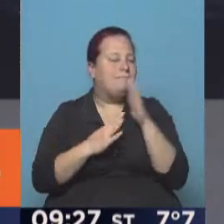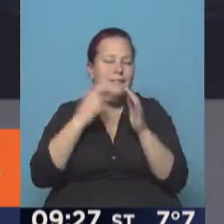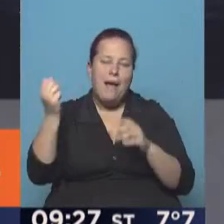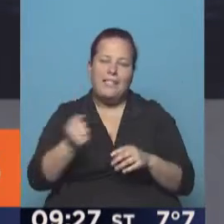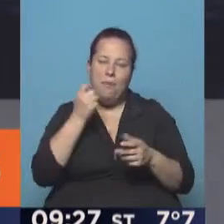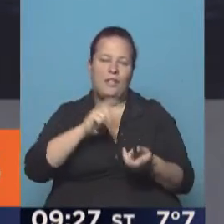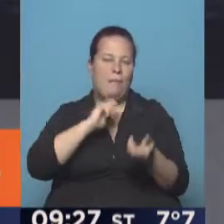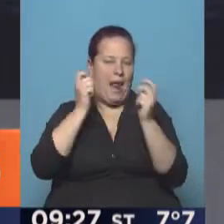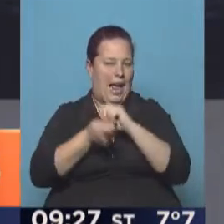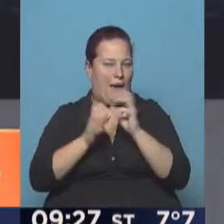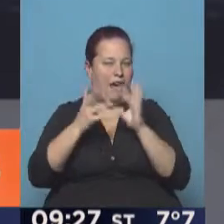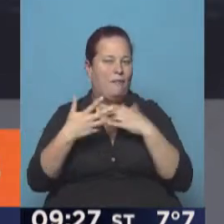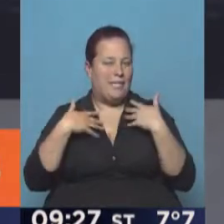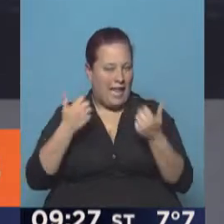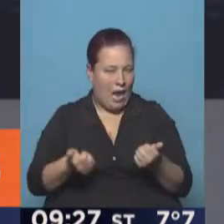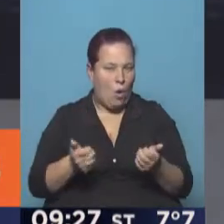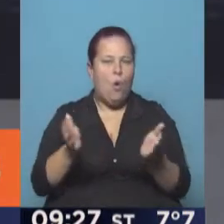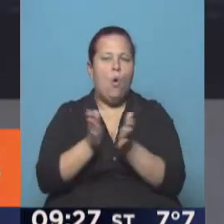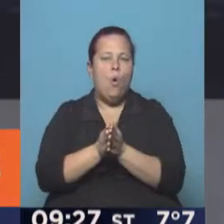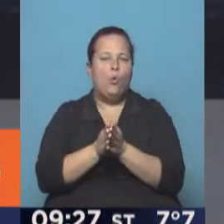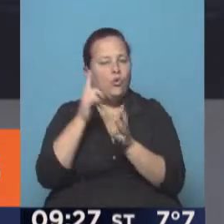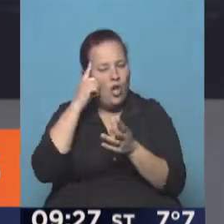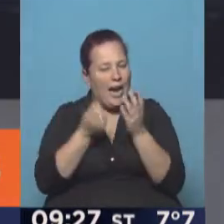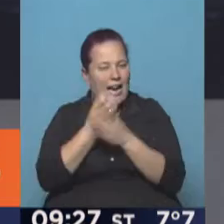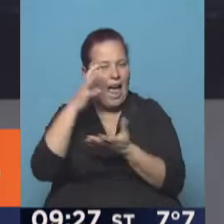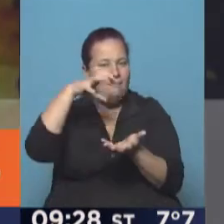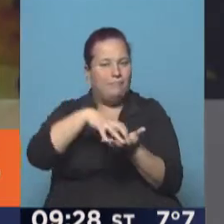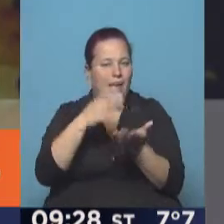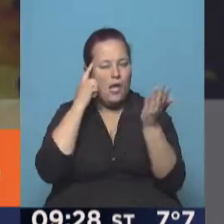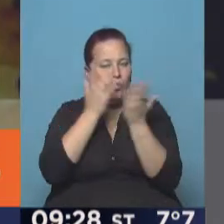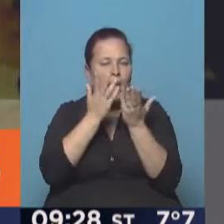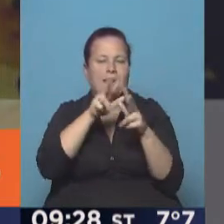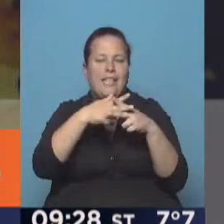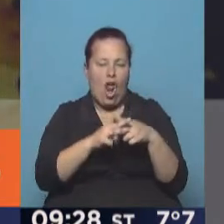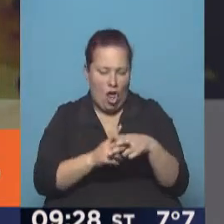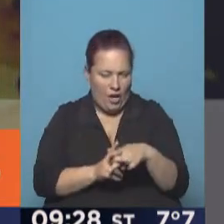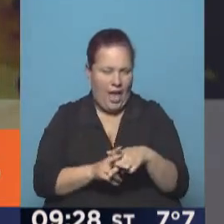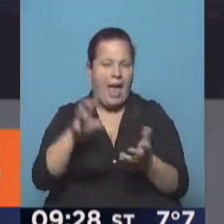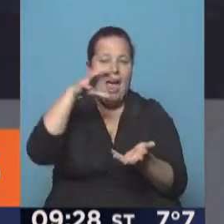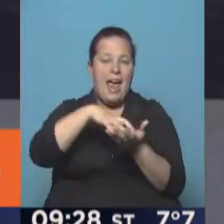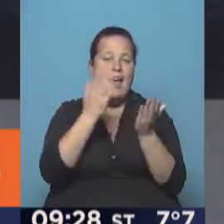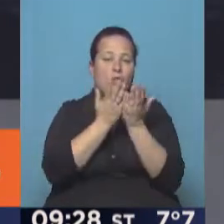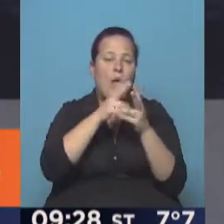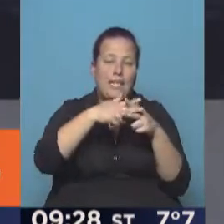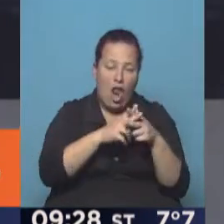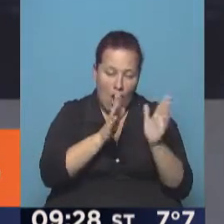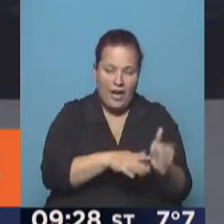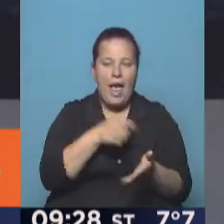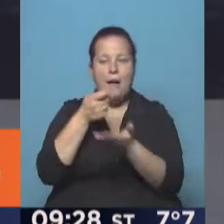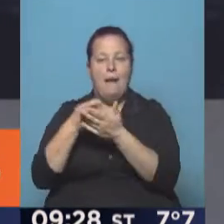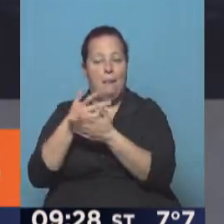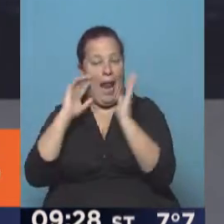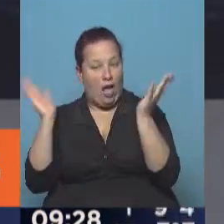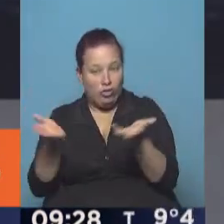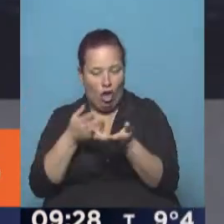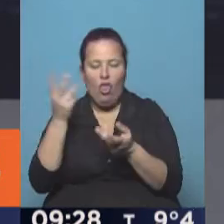de la modificación del sistema de salud conjuntamente con la creación de la Agencia de Evaluación de Tecnología. Agencia de Evaluación de Tecnología y cobertura universal